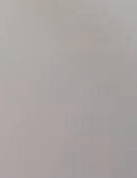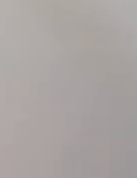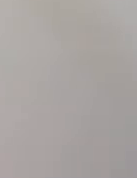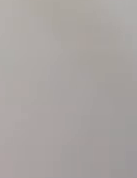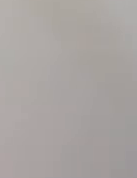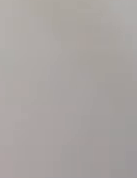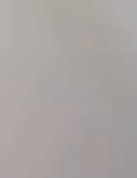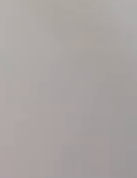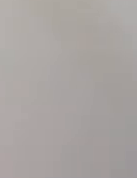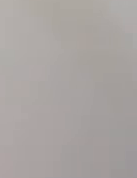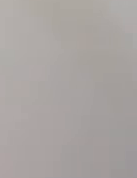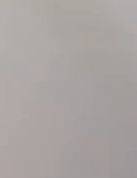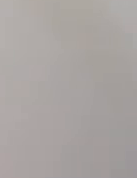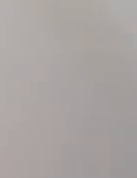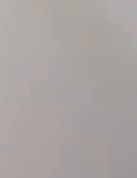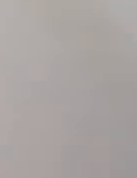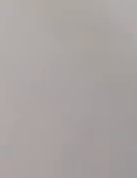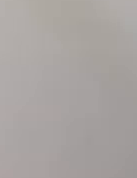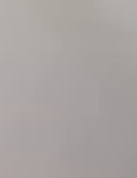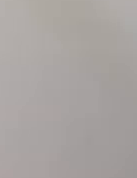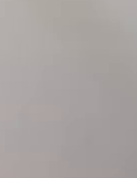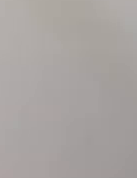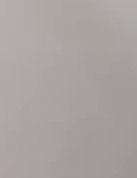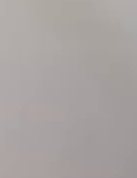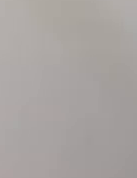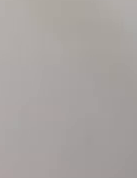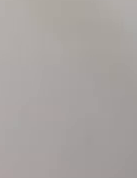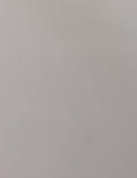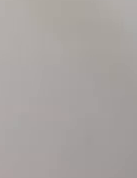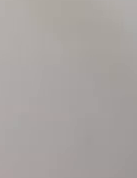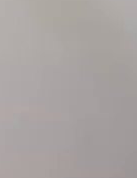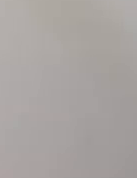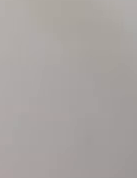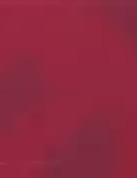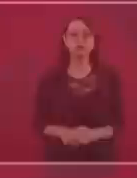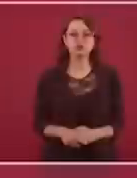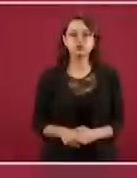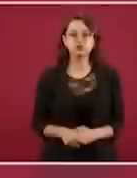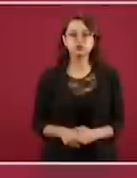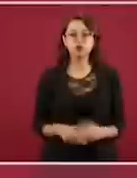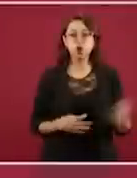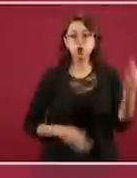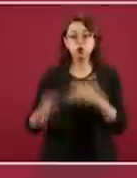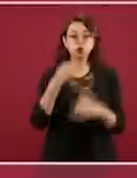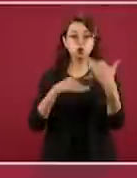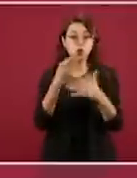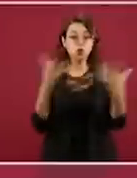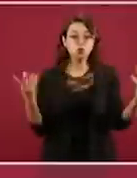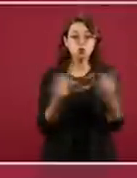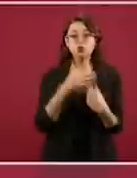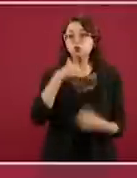y que se diga no a la corrupción. Entonces, es lo mismo en el caso de aduanas,